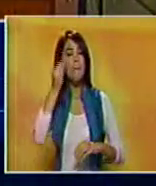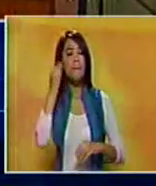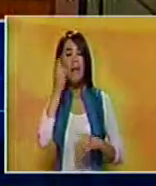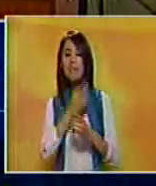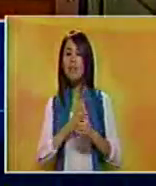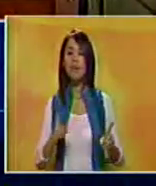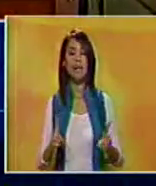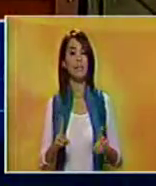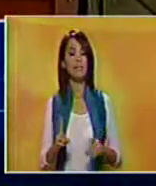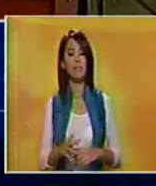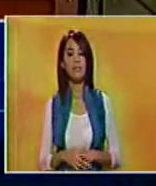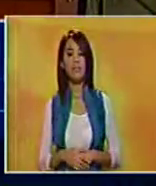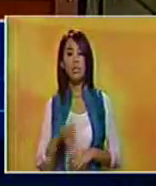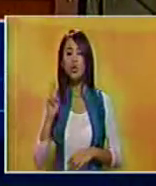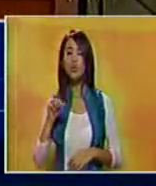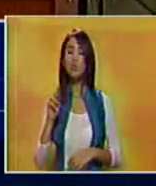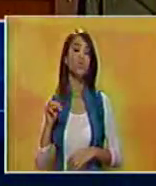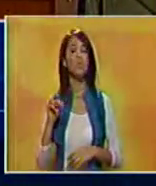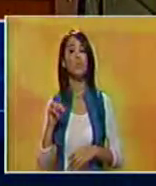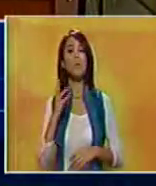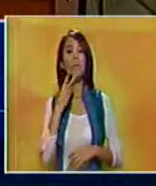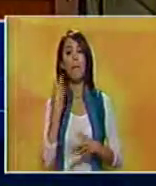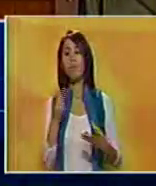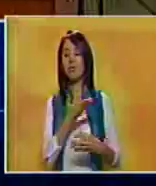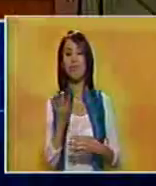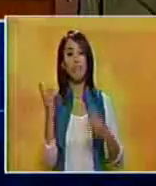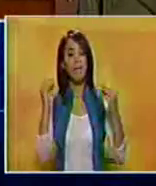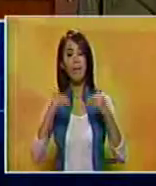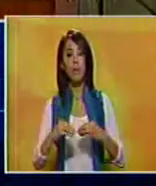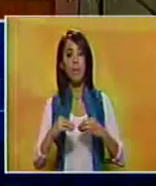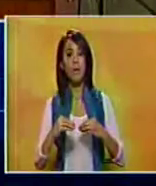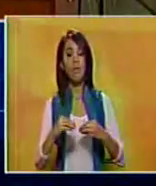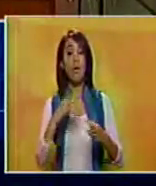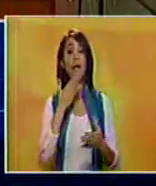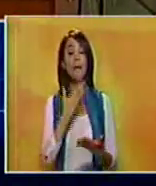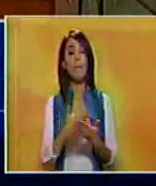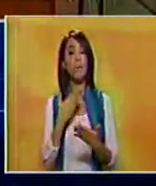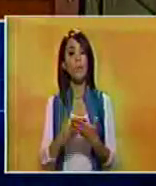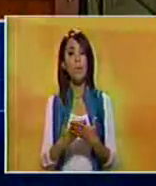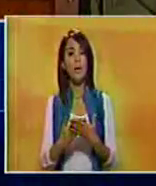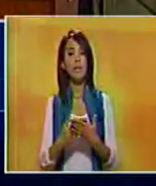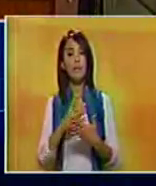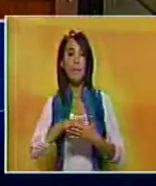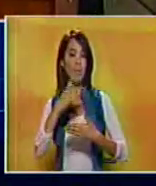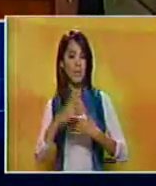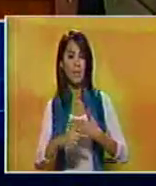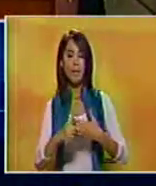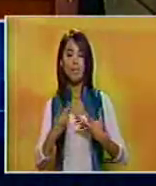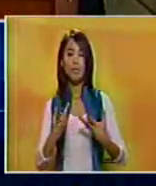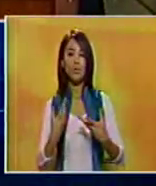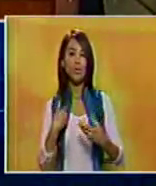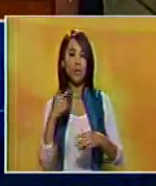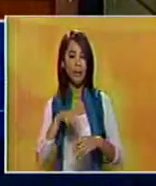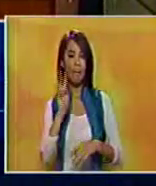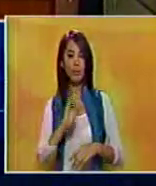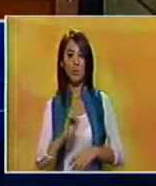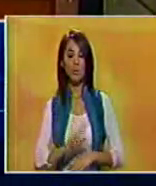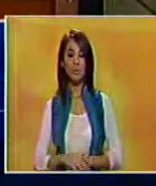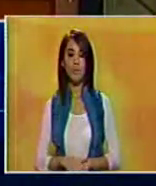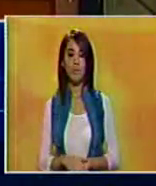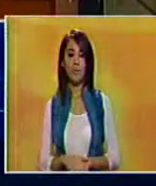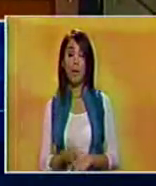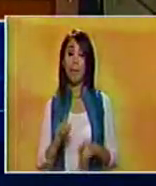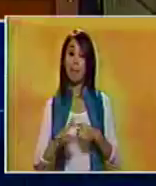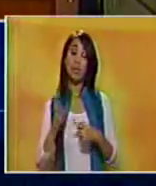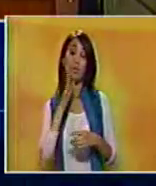Estoy seguro que jamás lograremos estar de acuerdo en las propuestas profundas al pueblo de Venezuela. Pero no hay